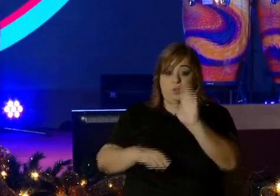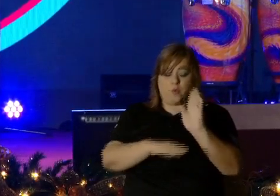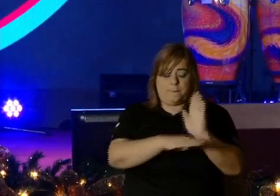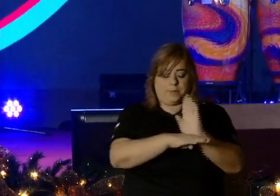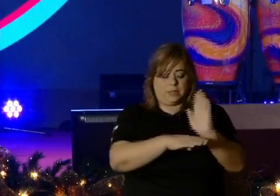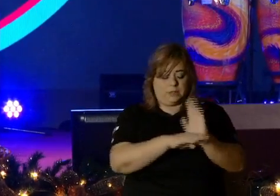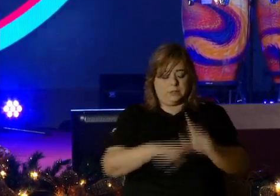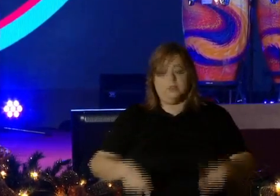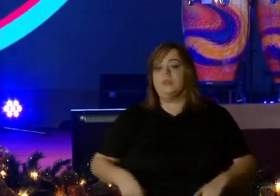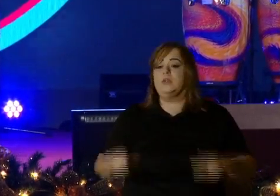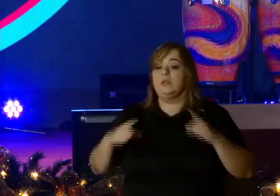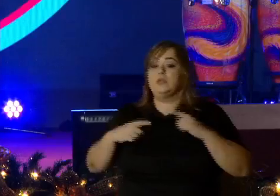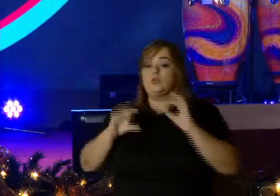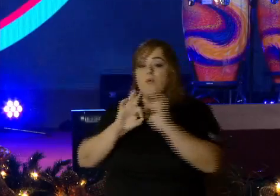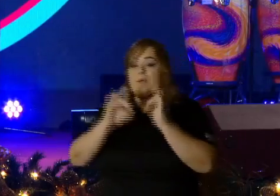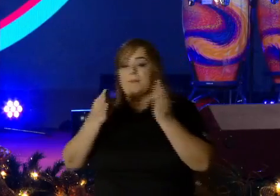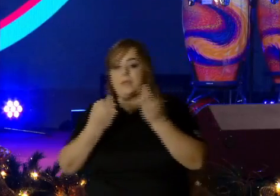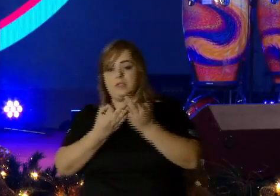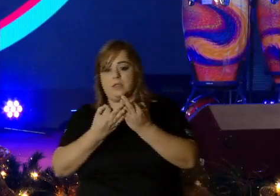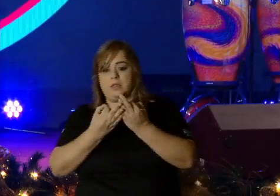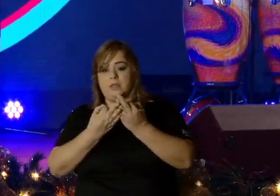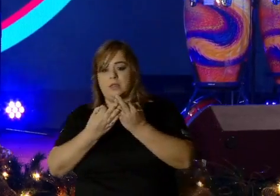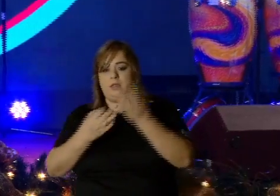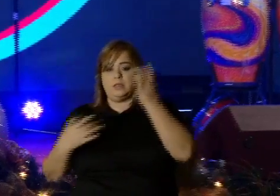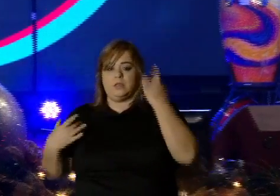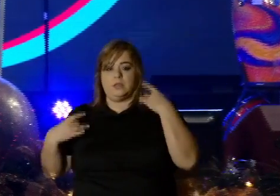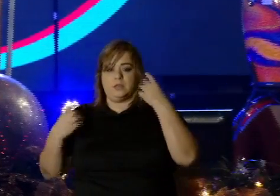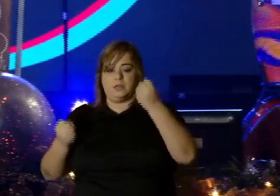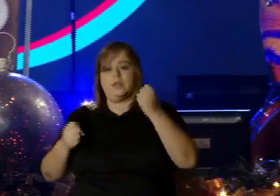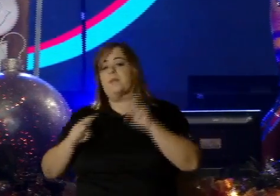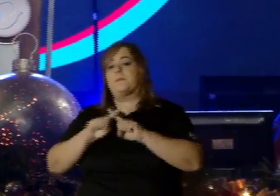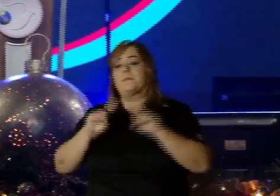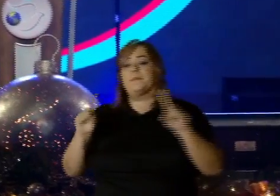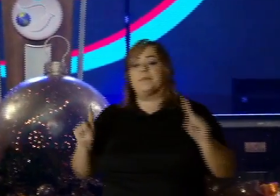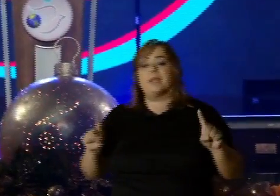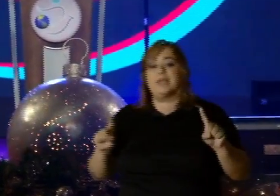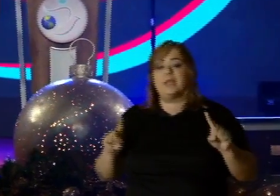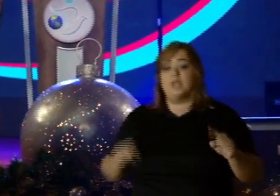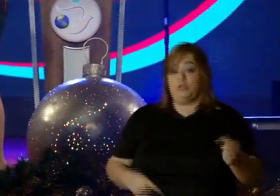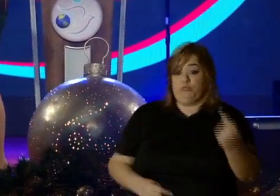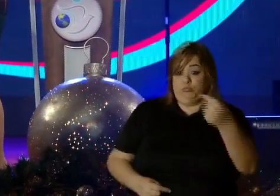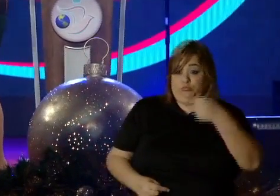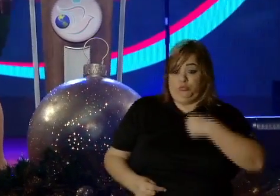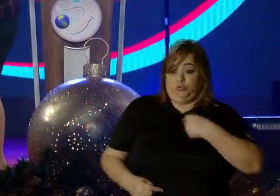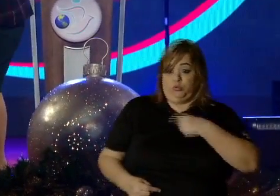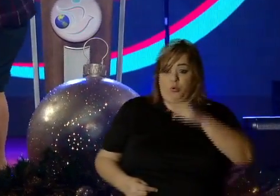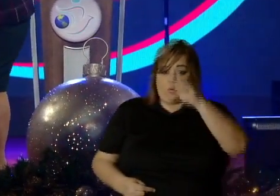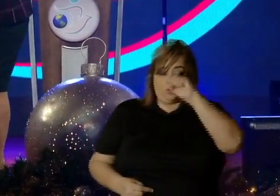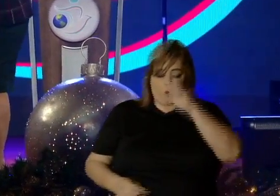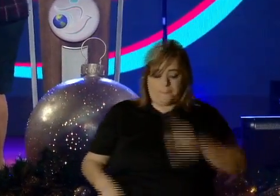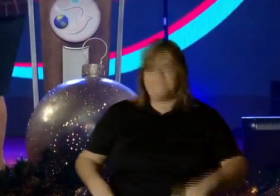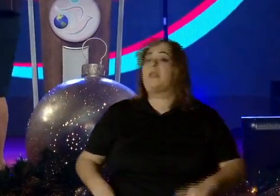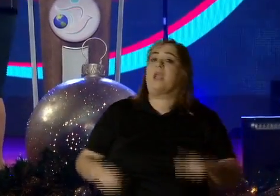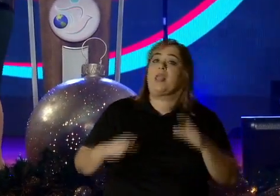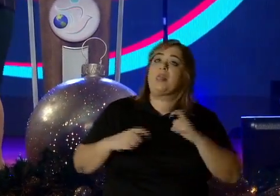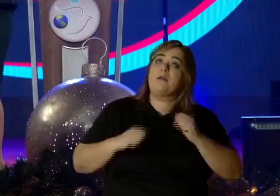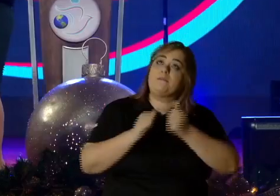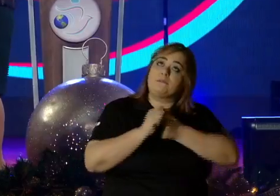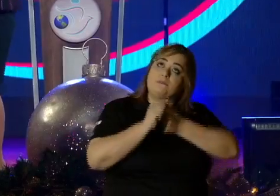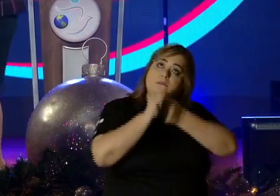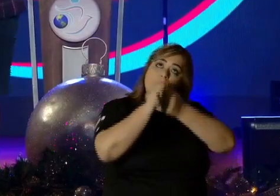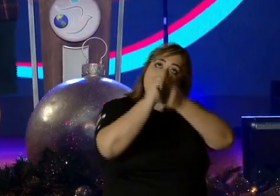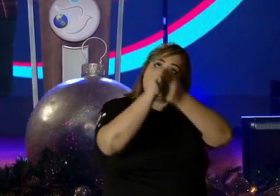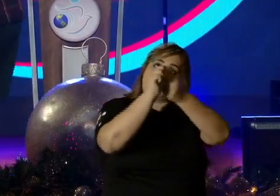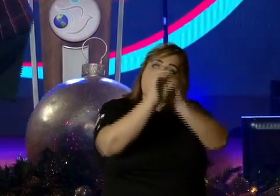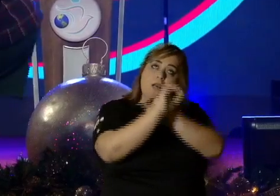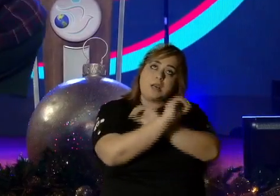tu vida, en tu familia, en tu salud, pero sobre todo en tu integridad de vida para con Él, para que nada ni